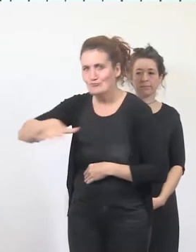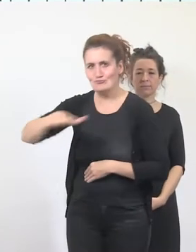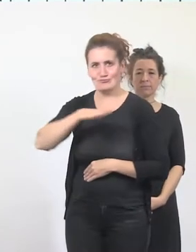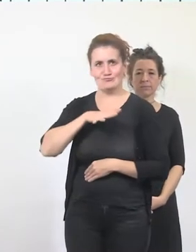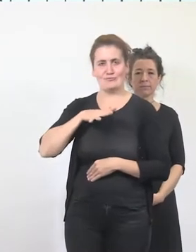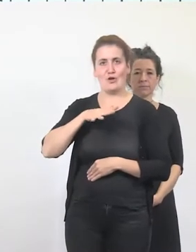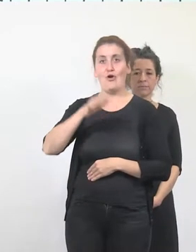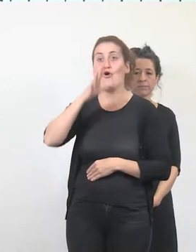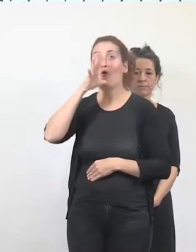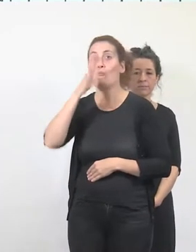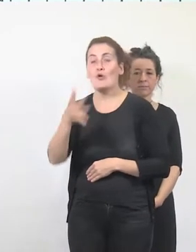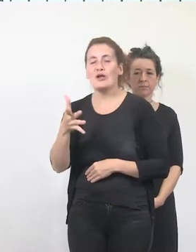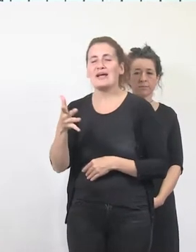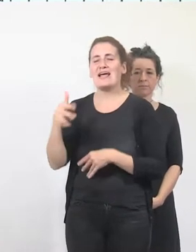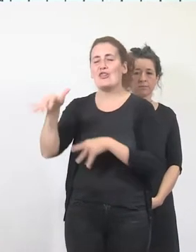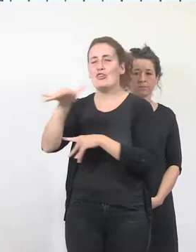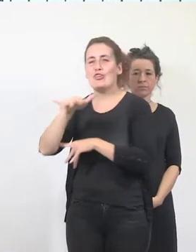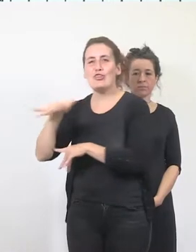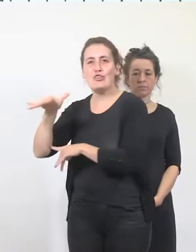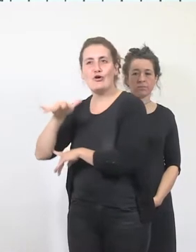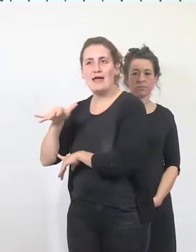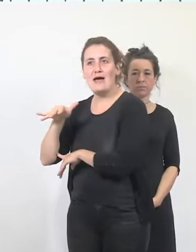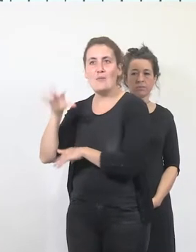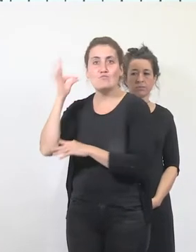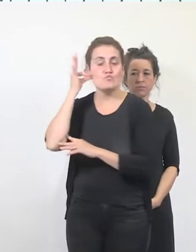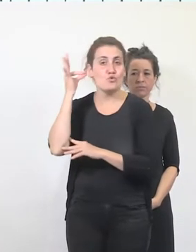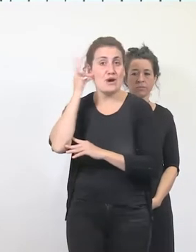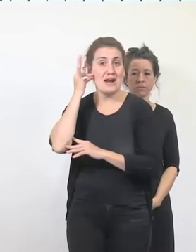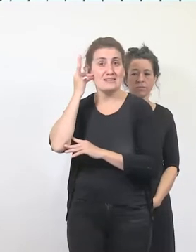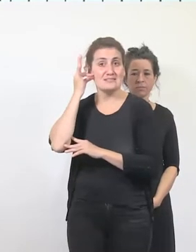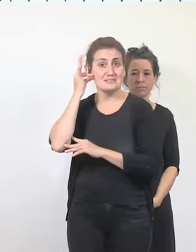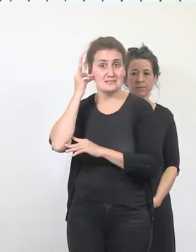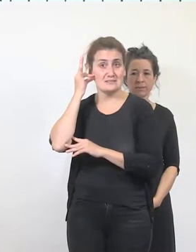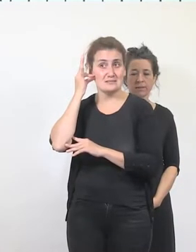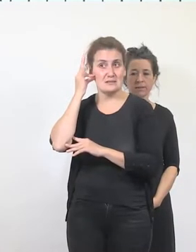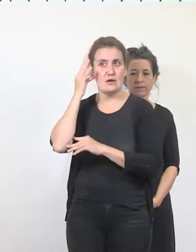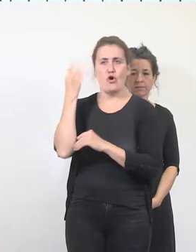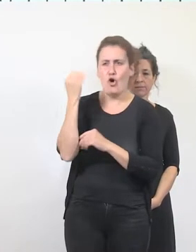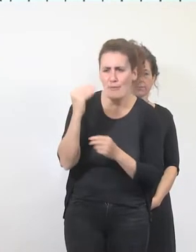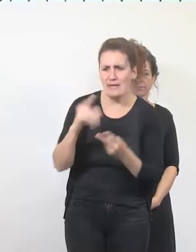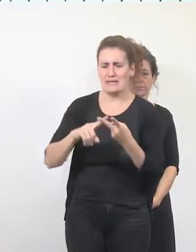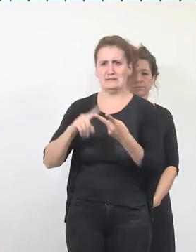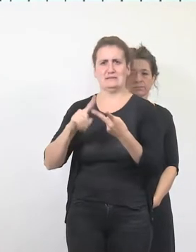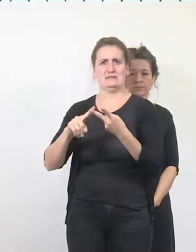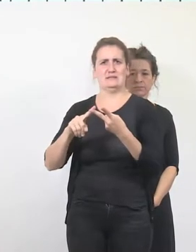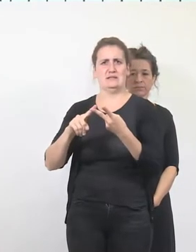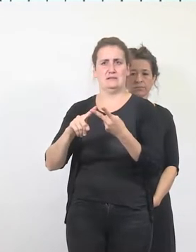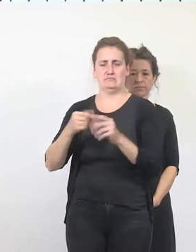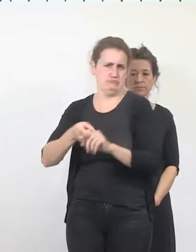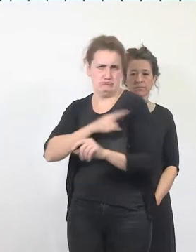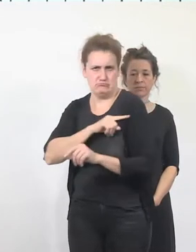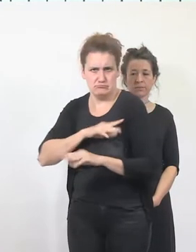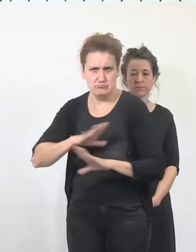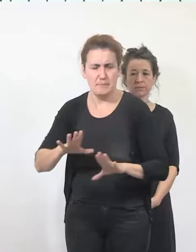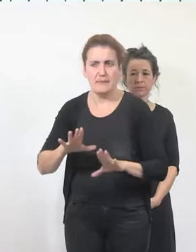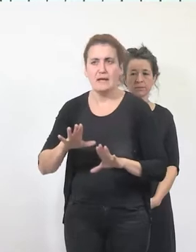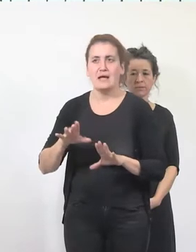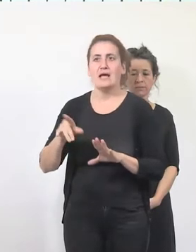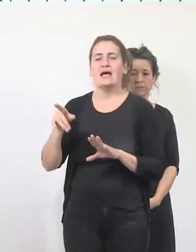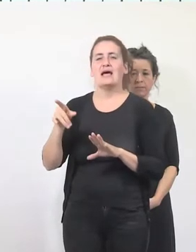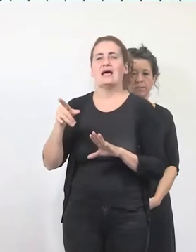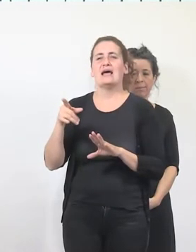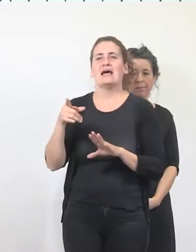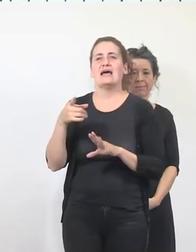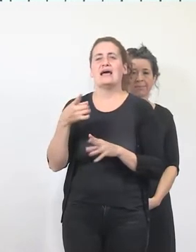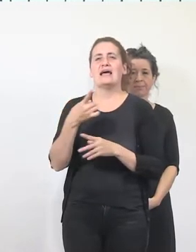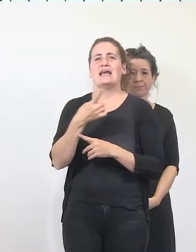zona, porque es una zona donde pues, las mujeres, sobre todo, jóvenes, mujeres, sobre todo,